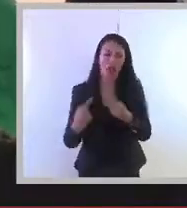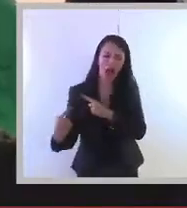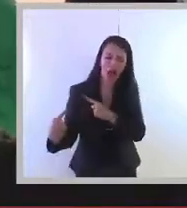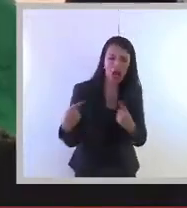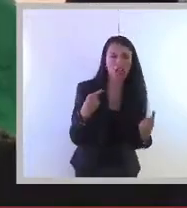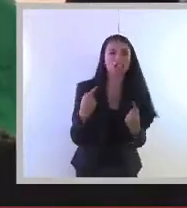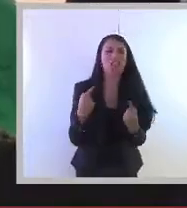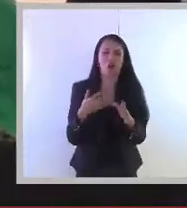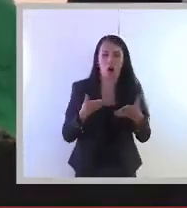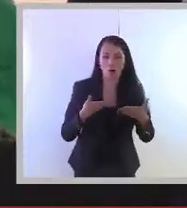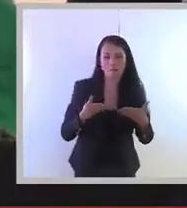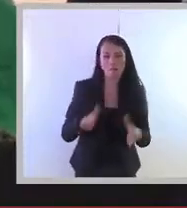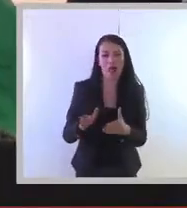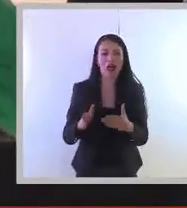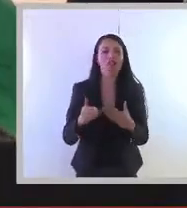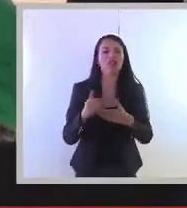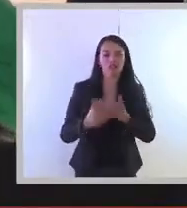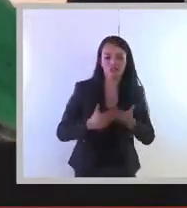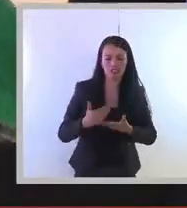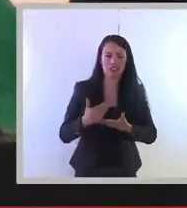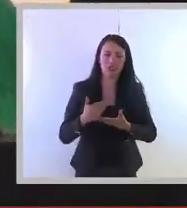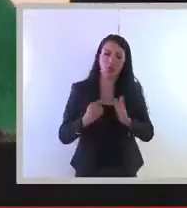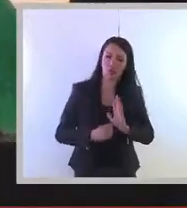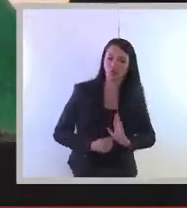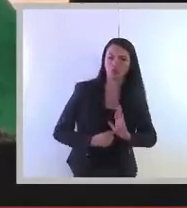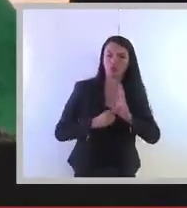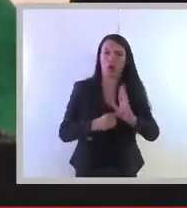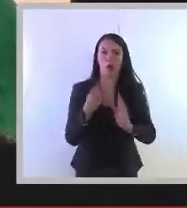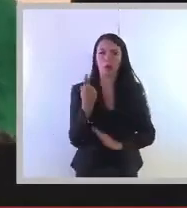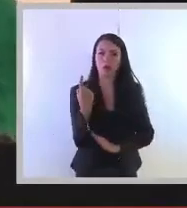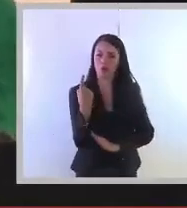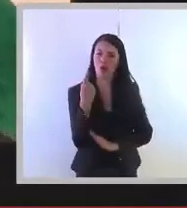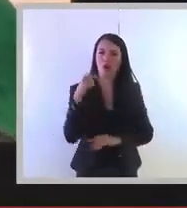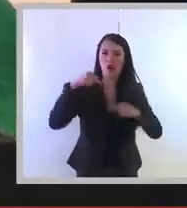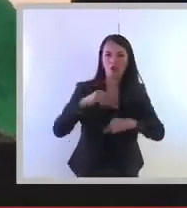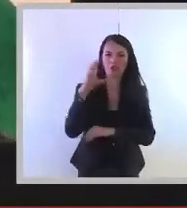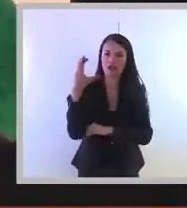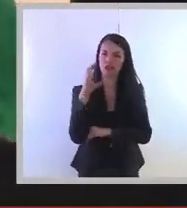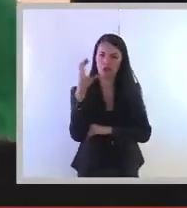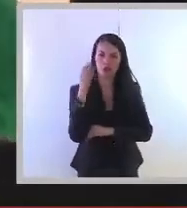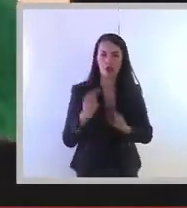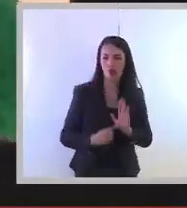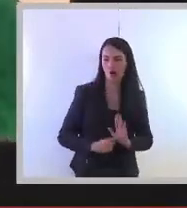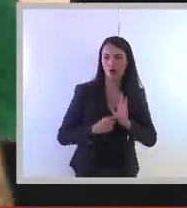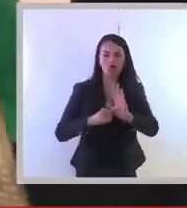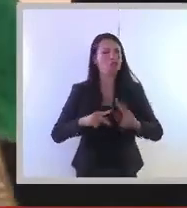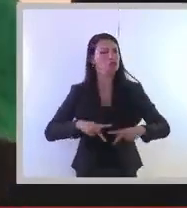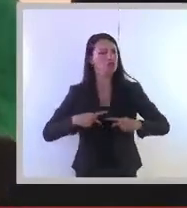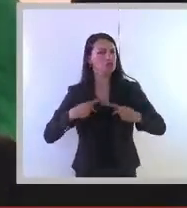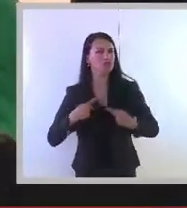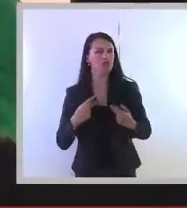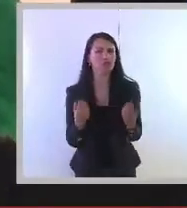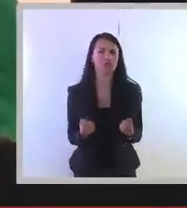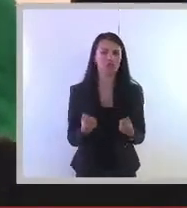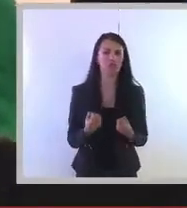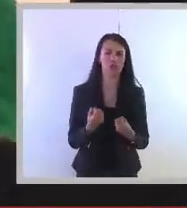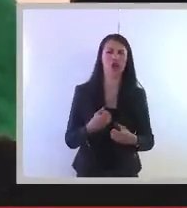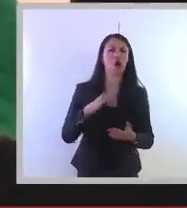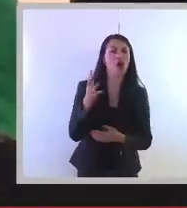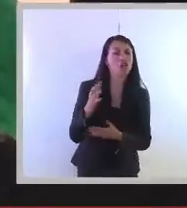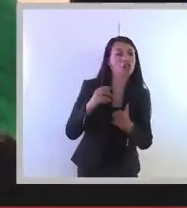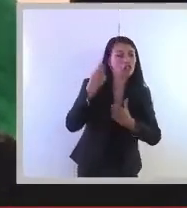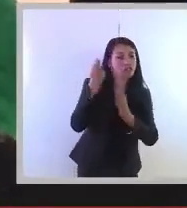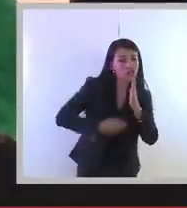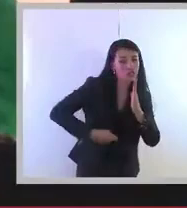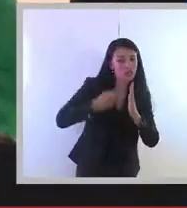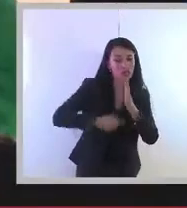ese plan de desarrollo refleje esa política de Colombia potencia para la vida, que será sancionada por